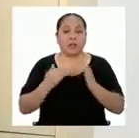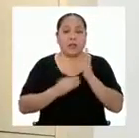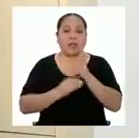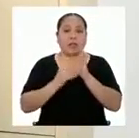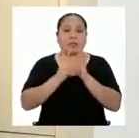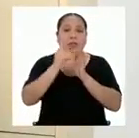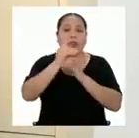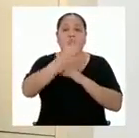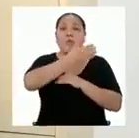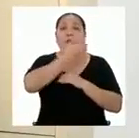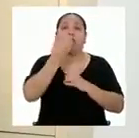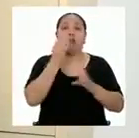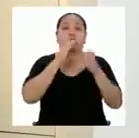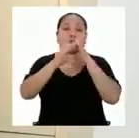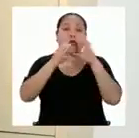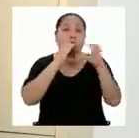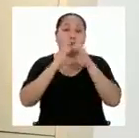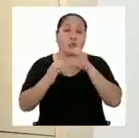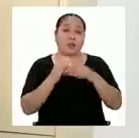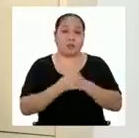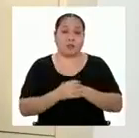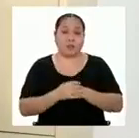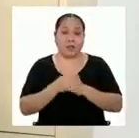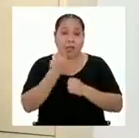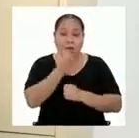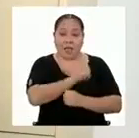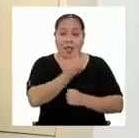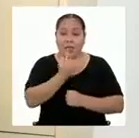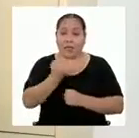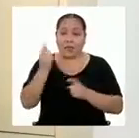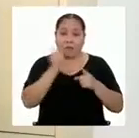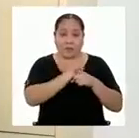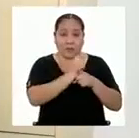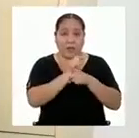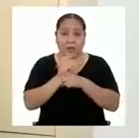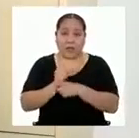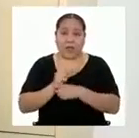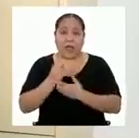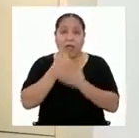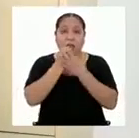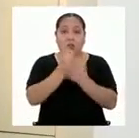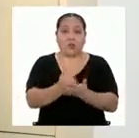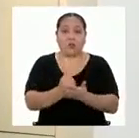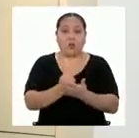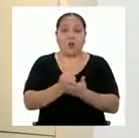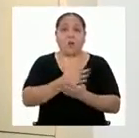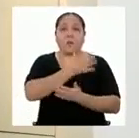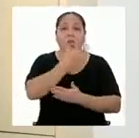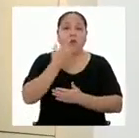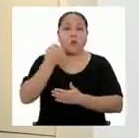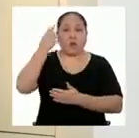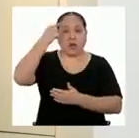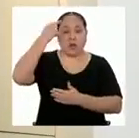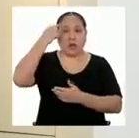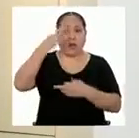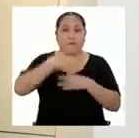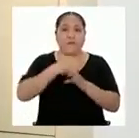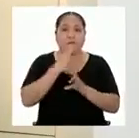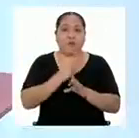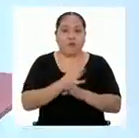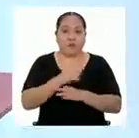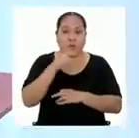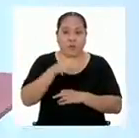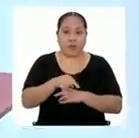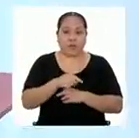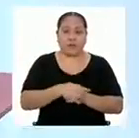competencias comunicativas. Cada uno de los retos trabajados permitió la movilización de las capacidades de las 3 competencias de nuestra